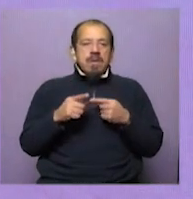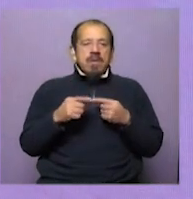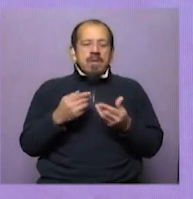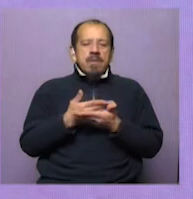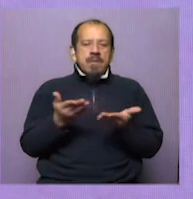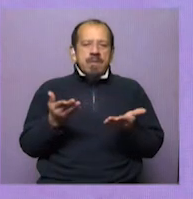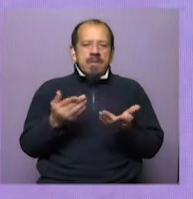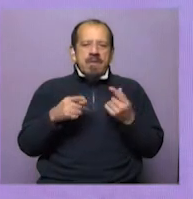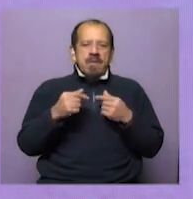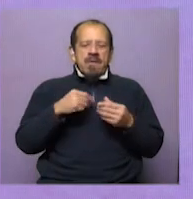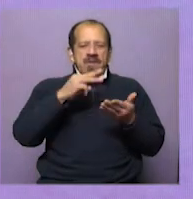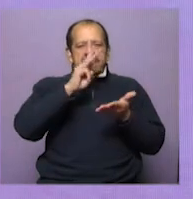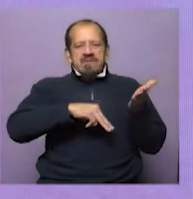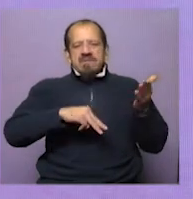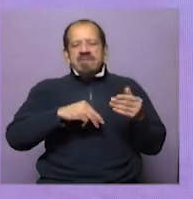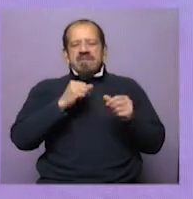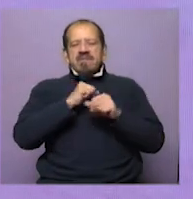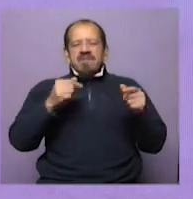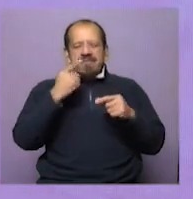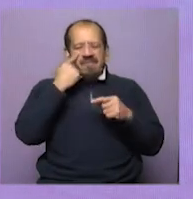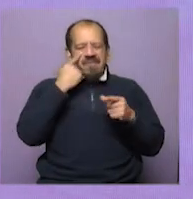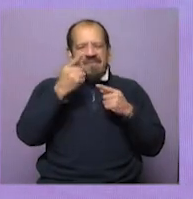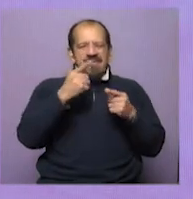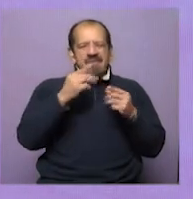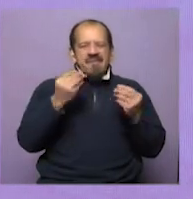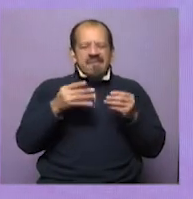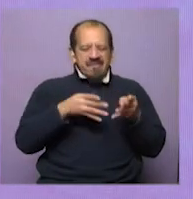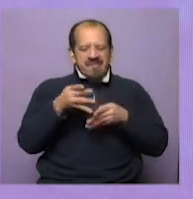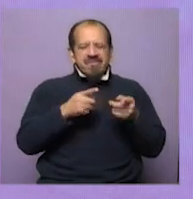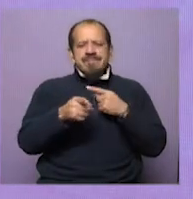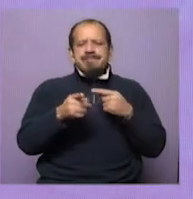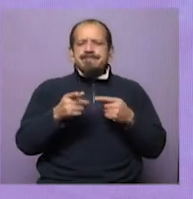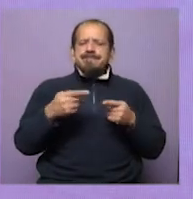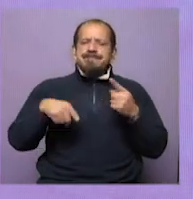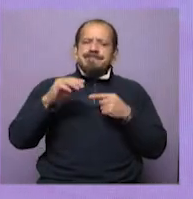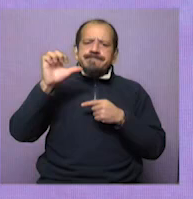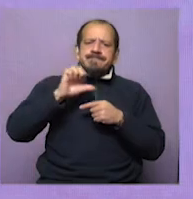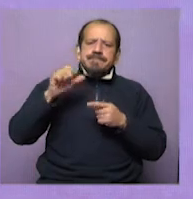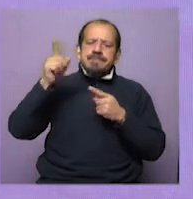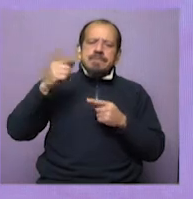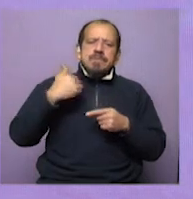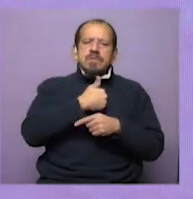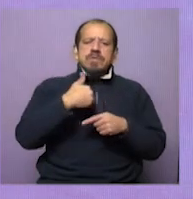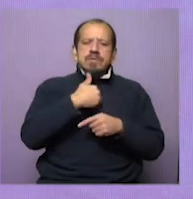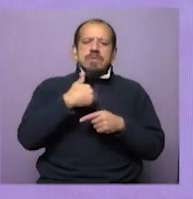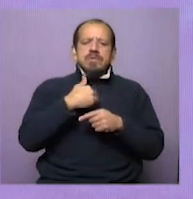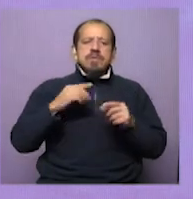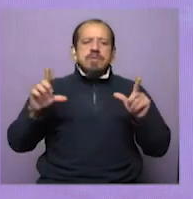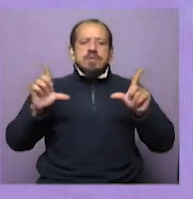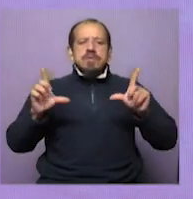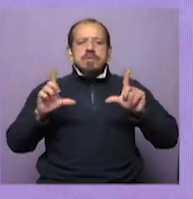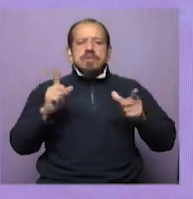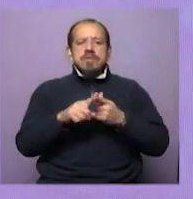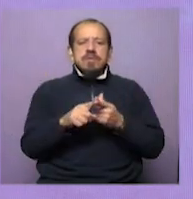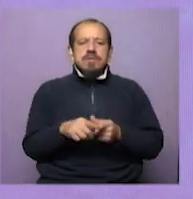hice en Barcelona y que pude ver cómo funcionaba el mercado en Europa y el rol que tenían las televisoras en eso.